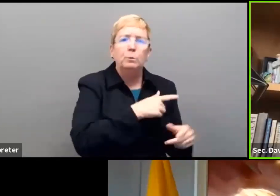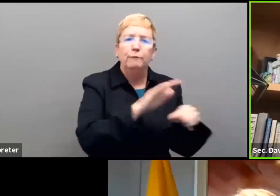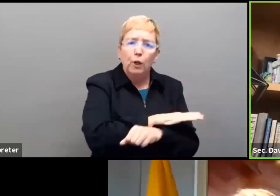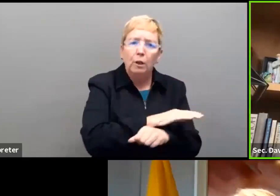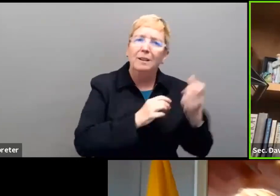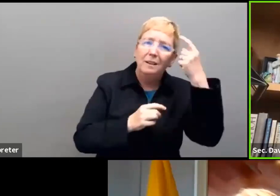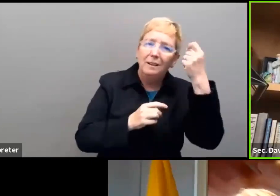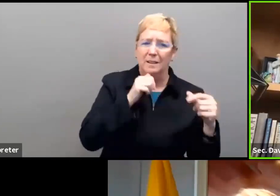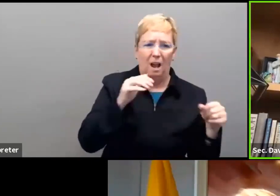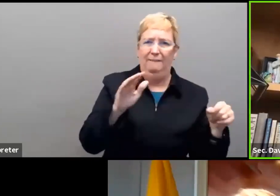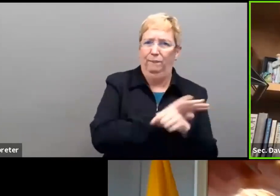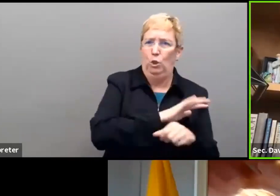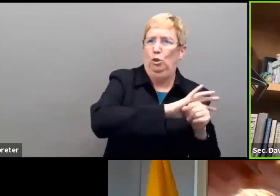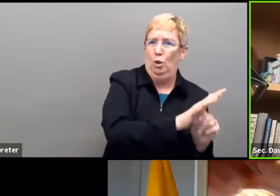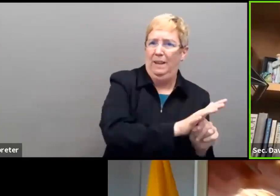el problema